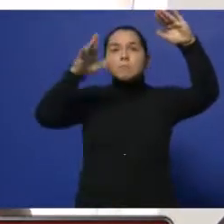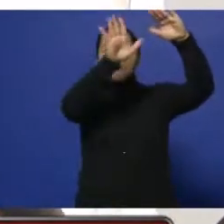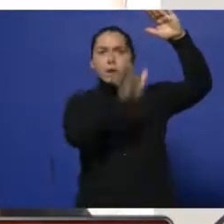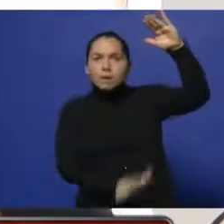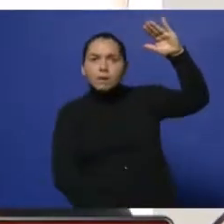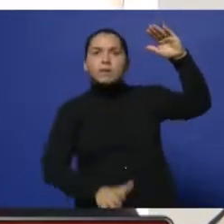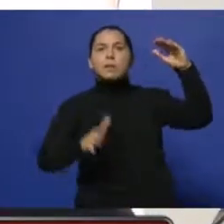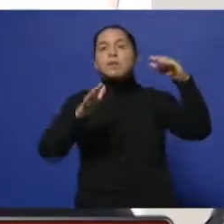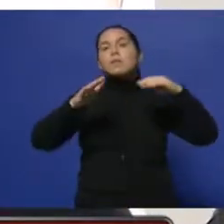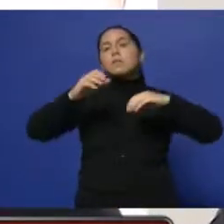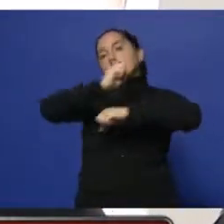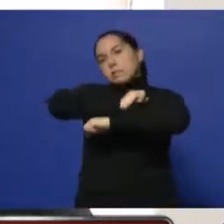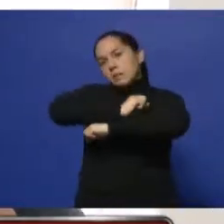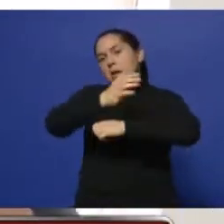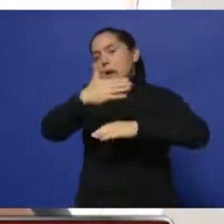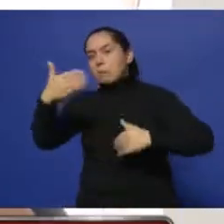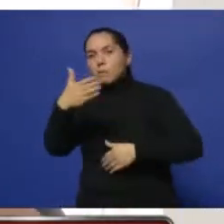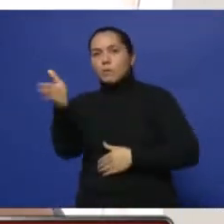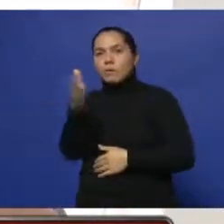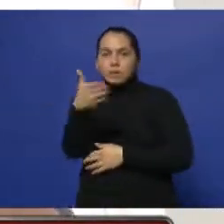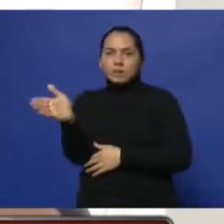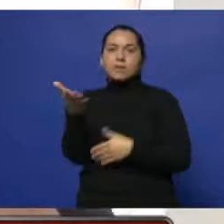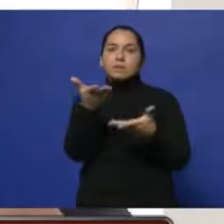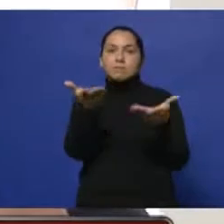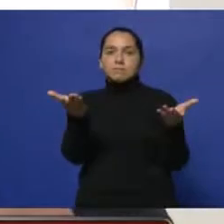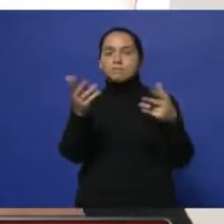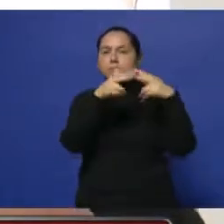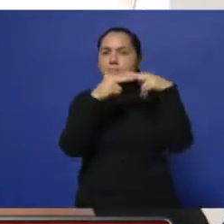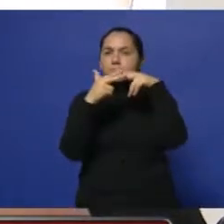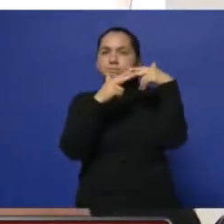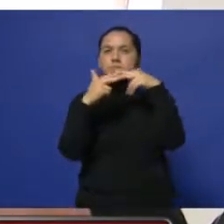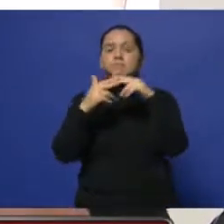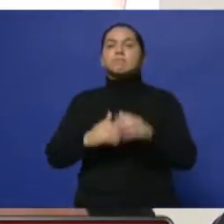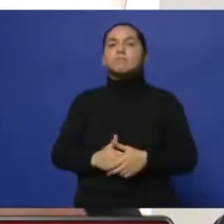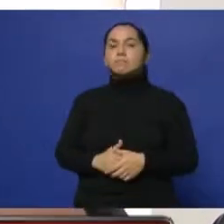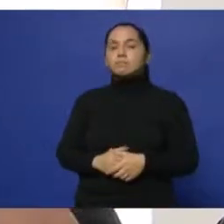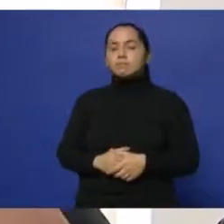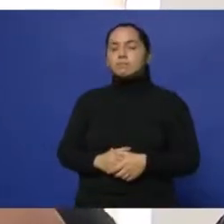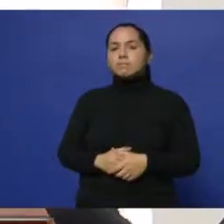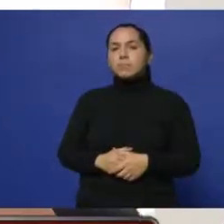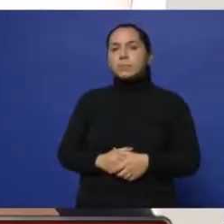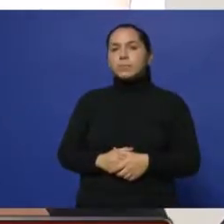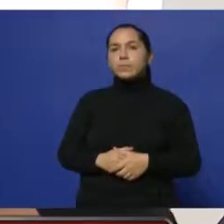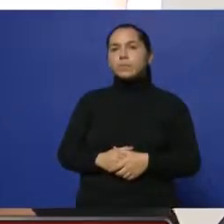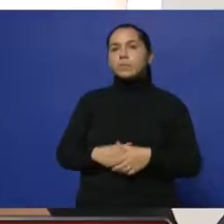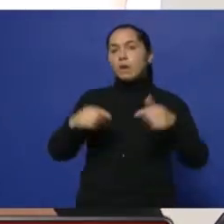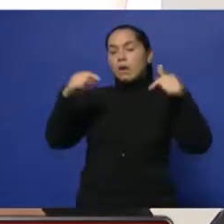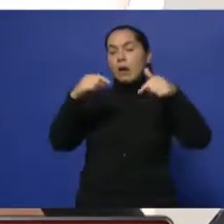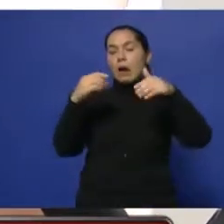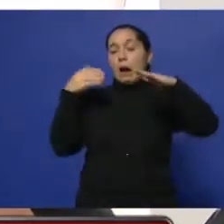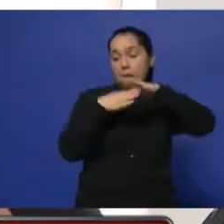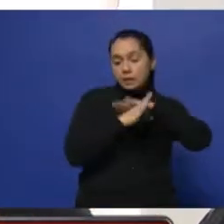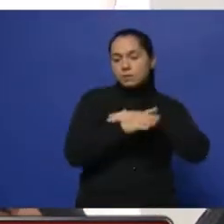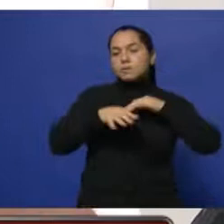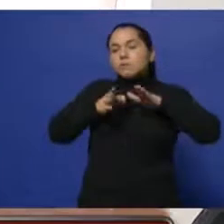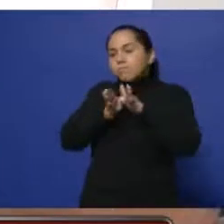las aberturas. Se ha generado en el interior una doble distribución,